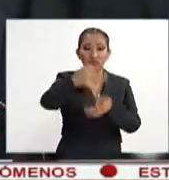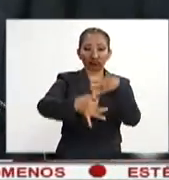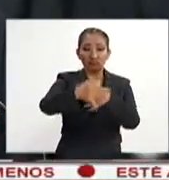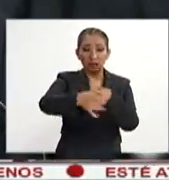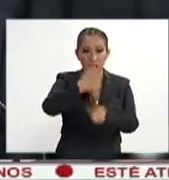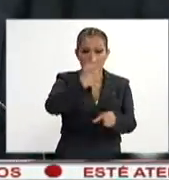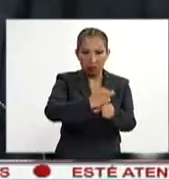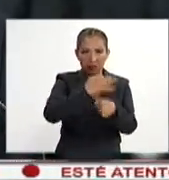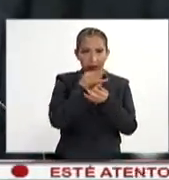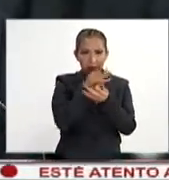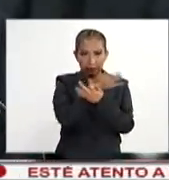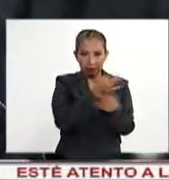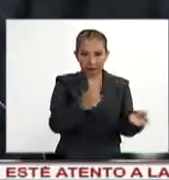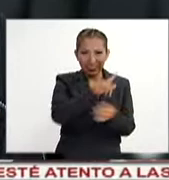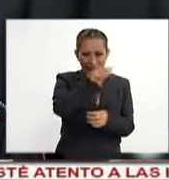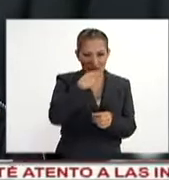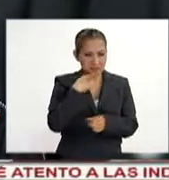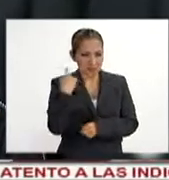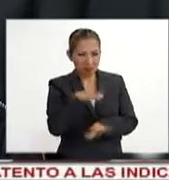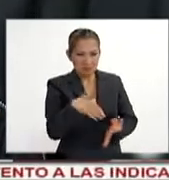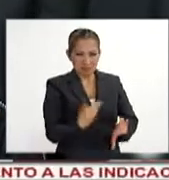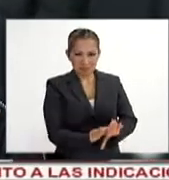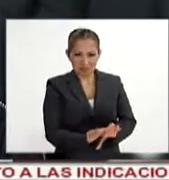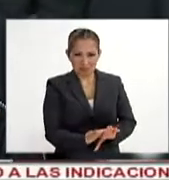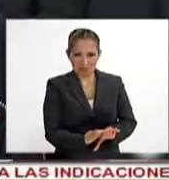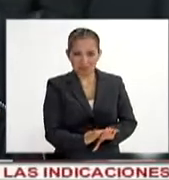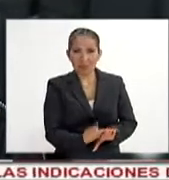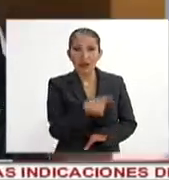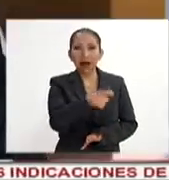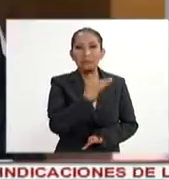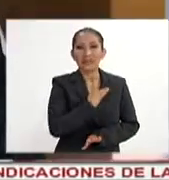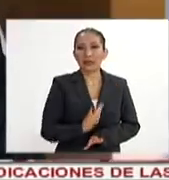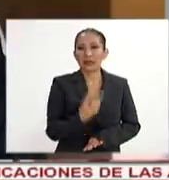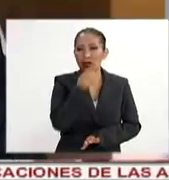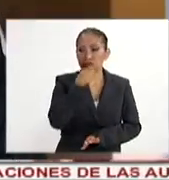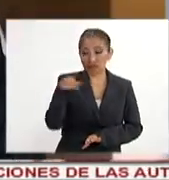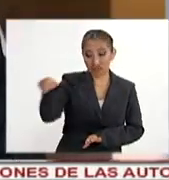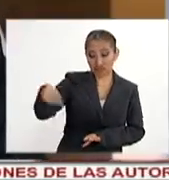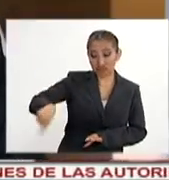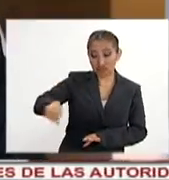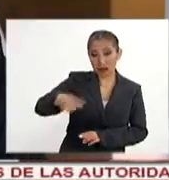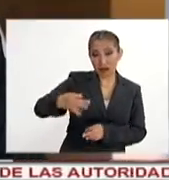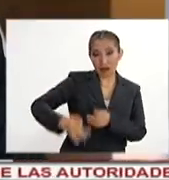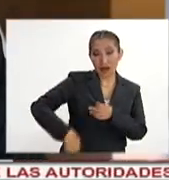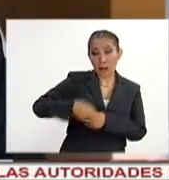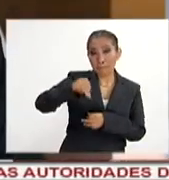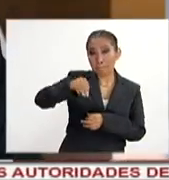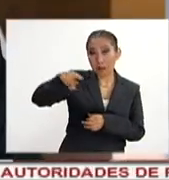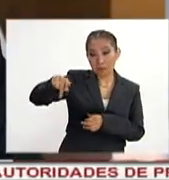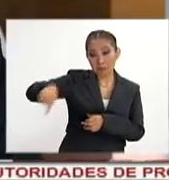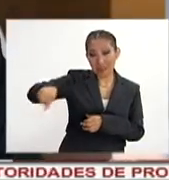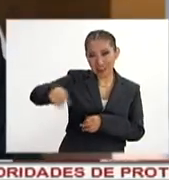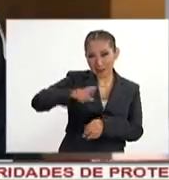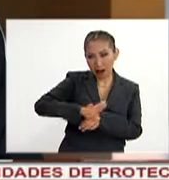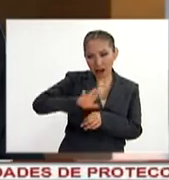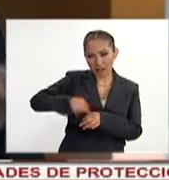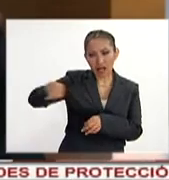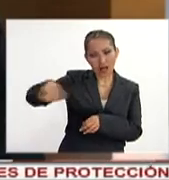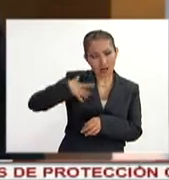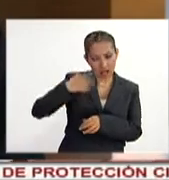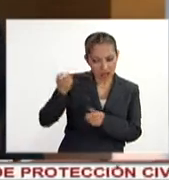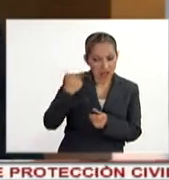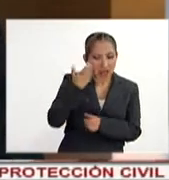En su primera declaración, después de la denuncia en su contra, el mandatario acusó al Ministerio Público de actuar por